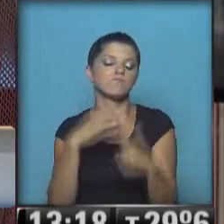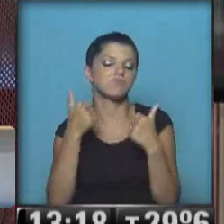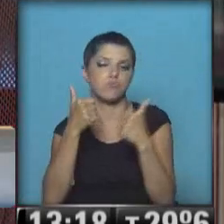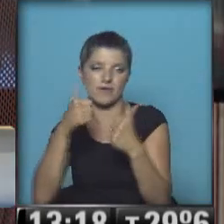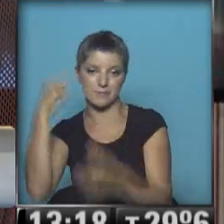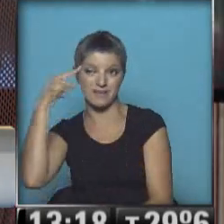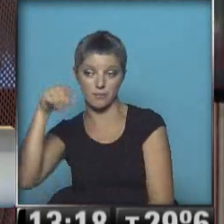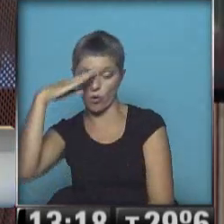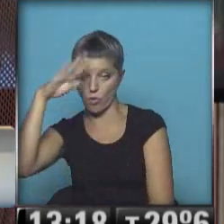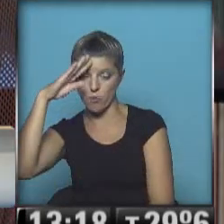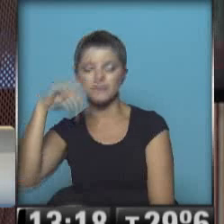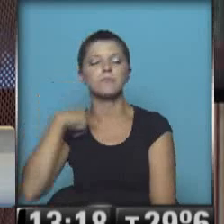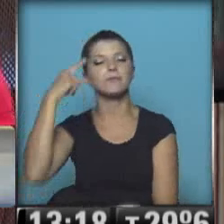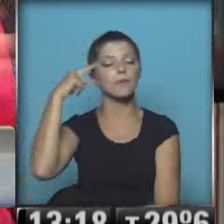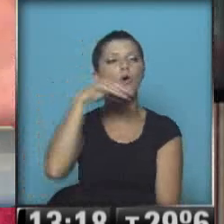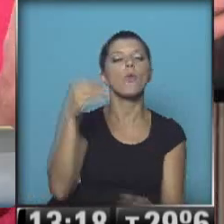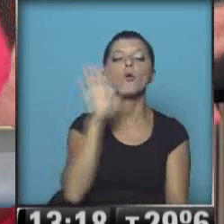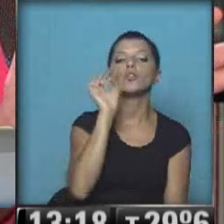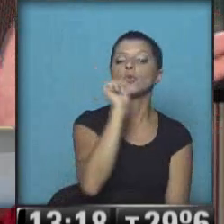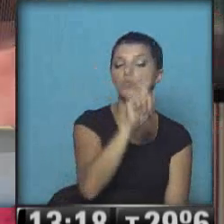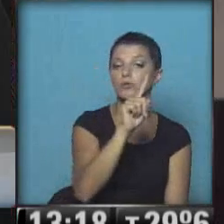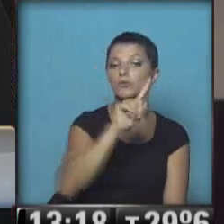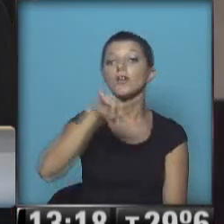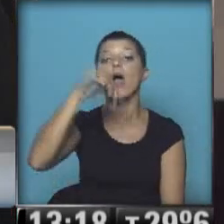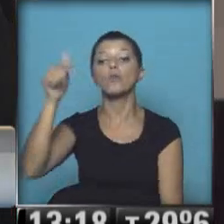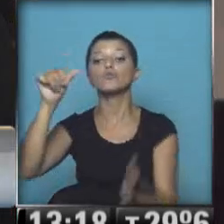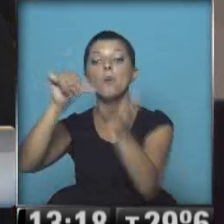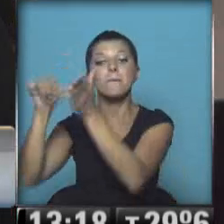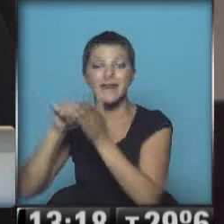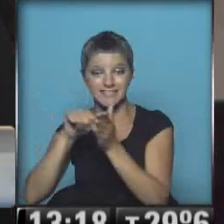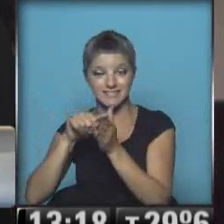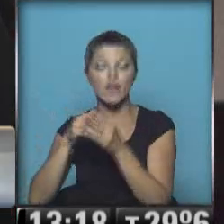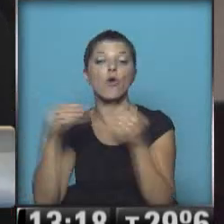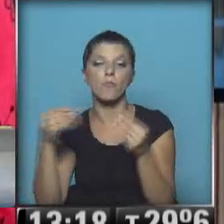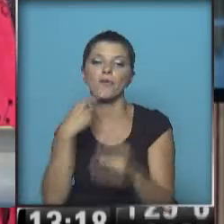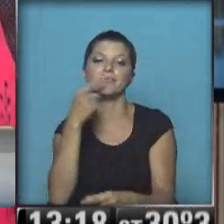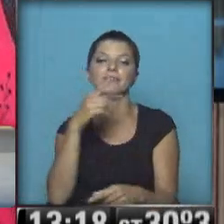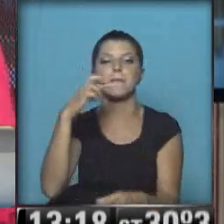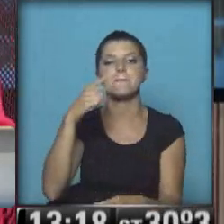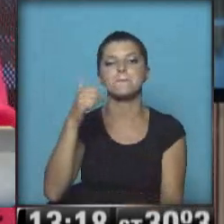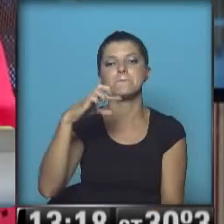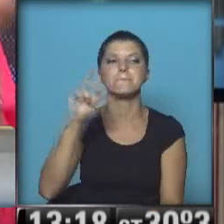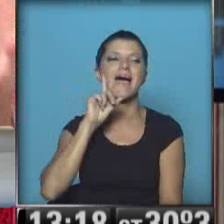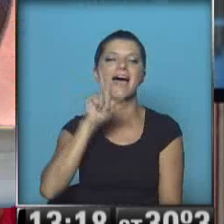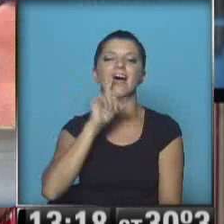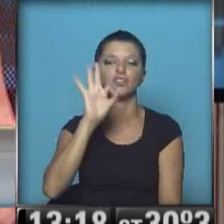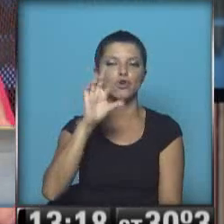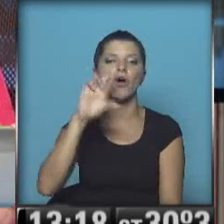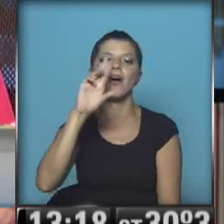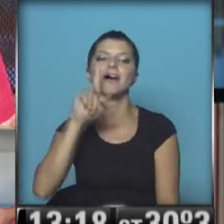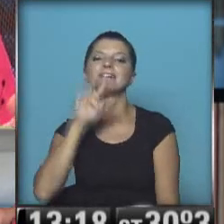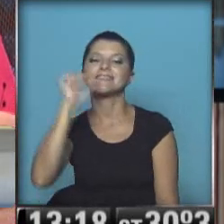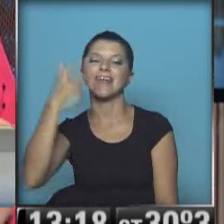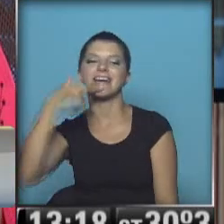uno mira por ejemplo cómo trata Estados Unidos al resto del patio trasero como nos llama despectivamente cómo trata la inmigración en